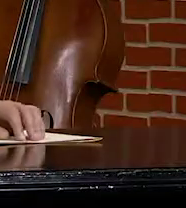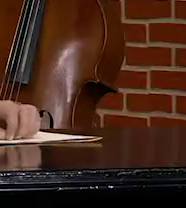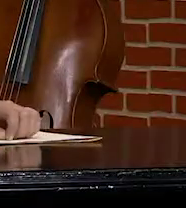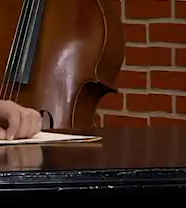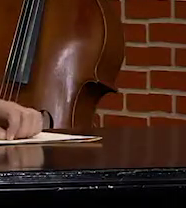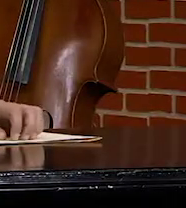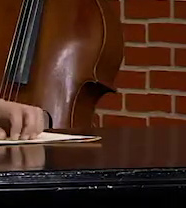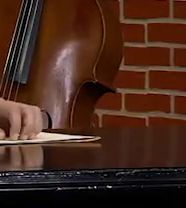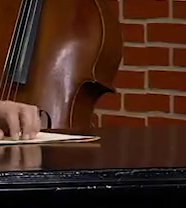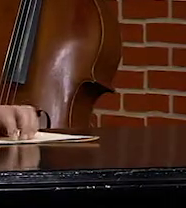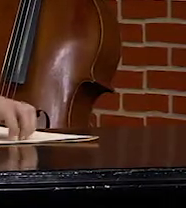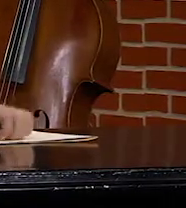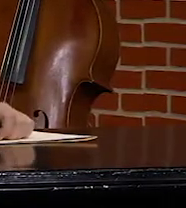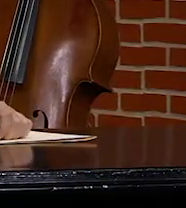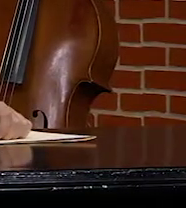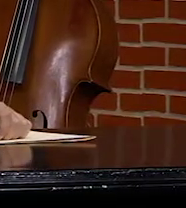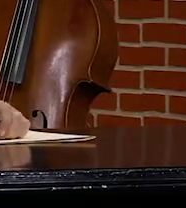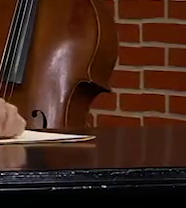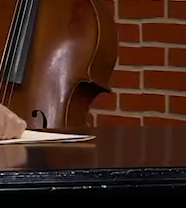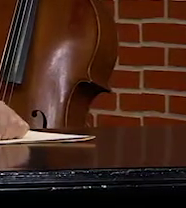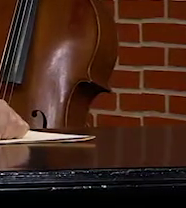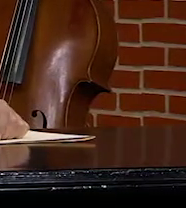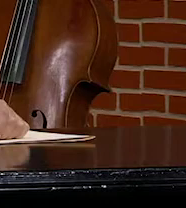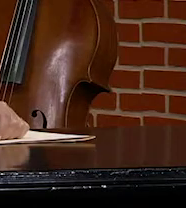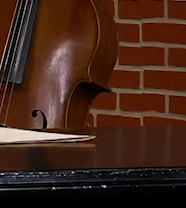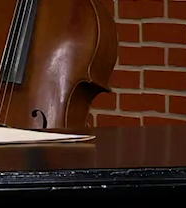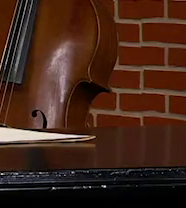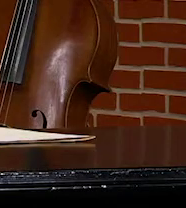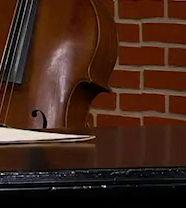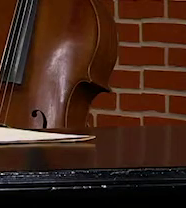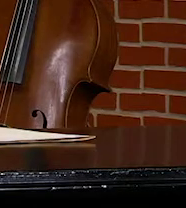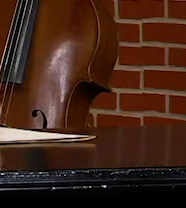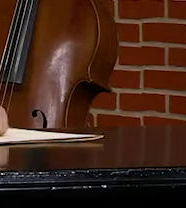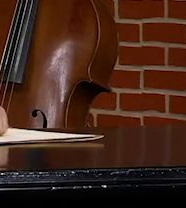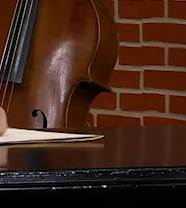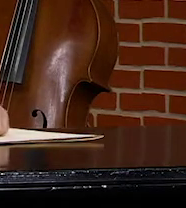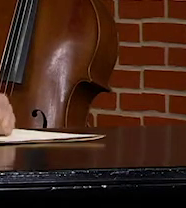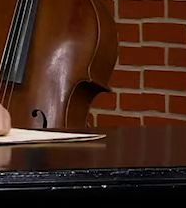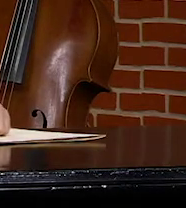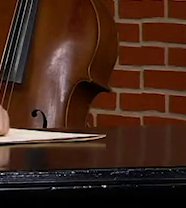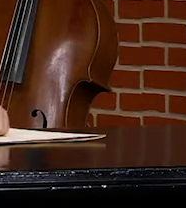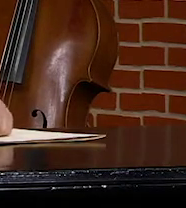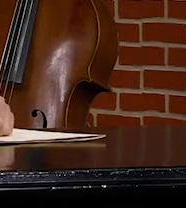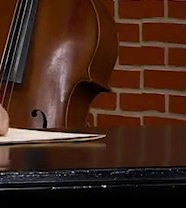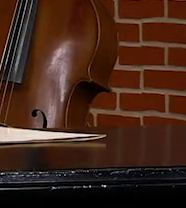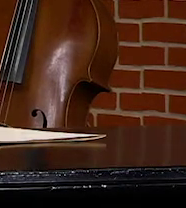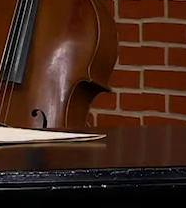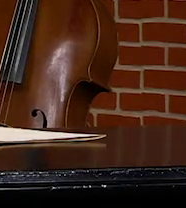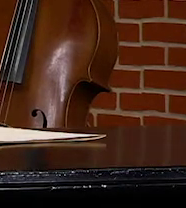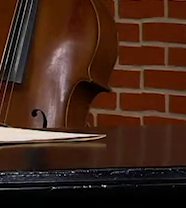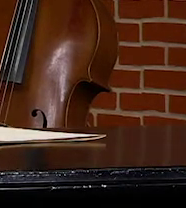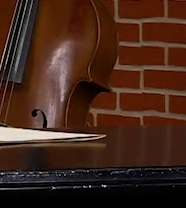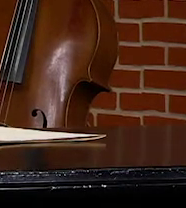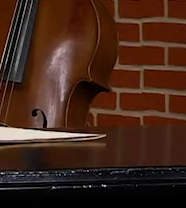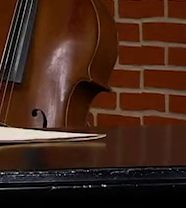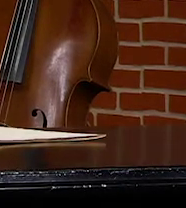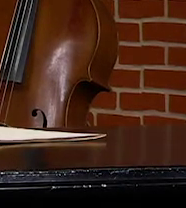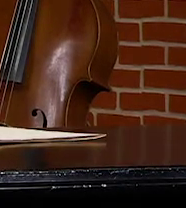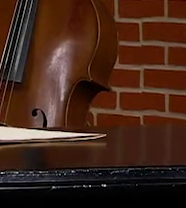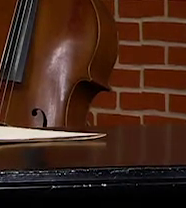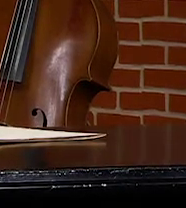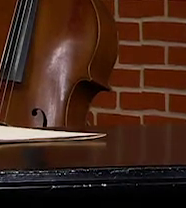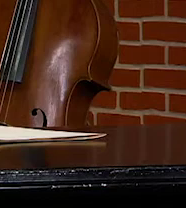bienvenidos al programa 7 del ritmo ya vieron esto es una máquina de escribir que era lo que se usaba